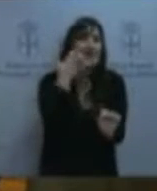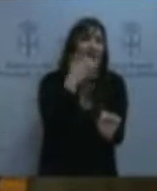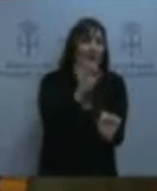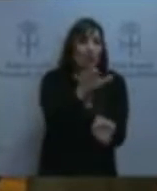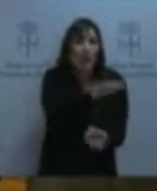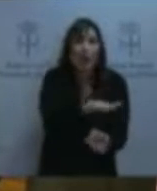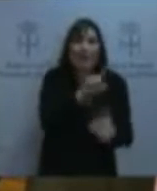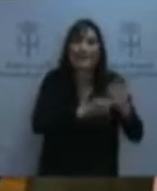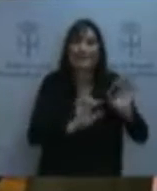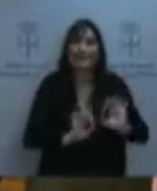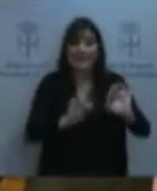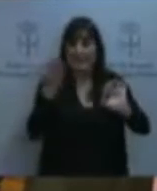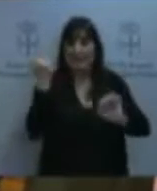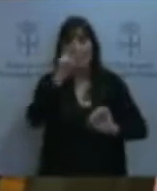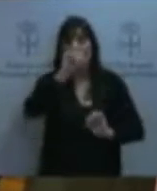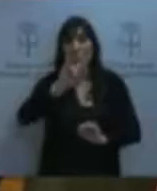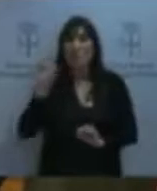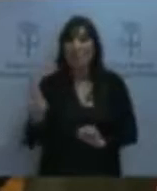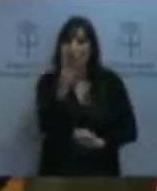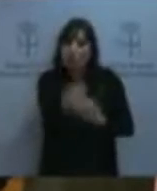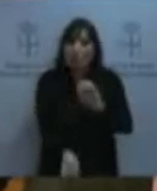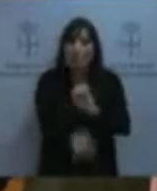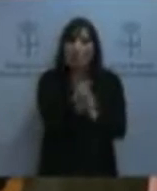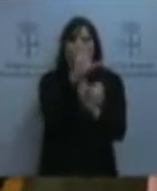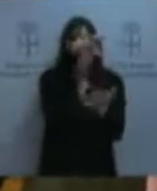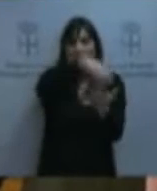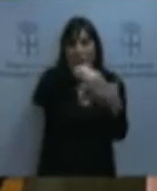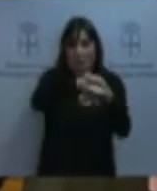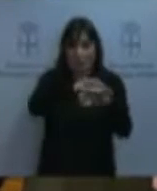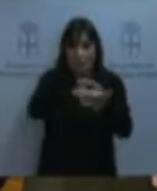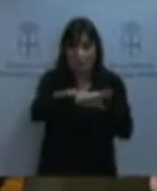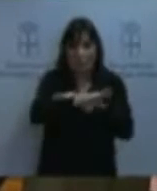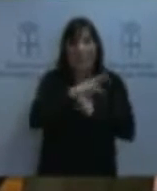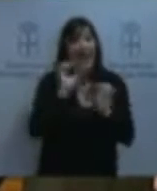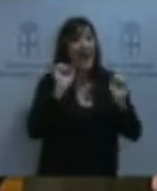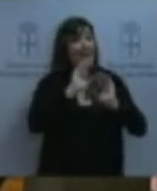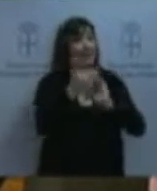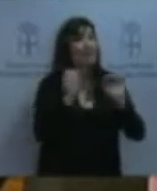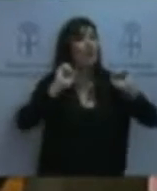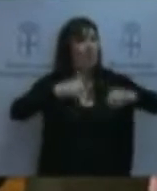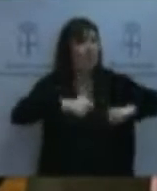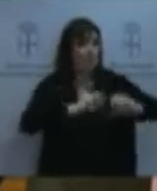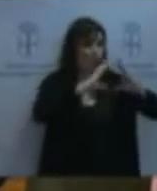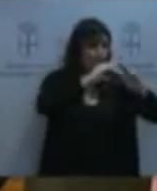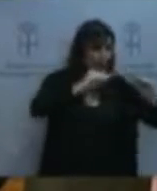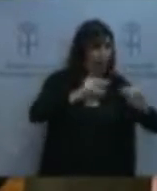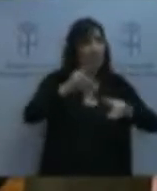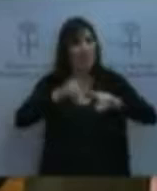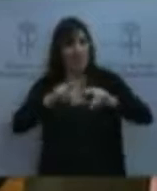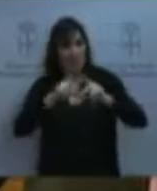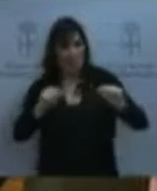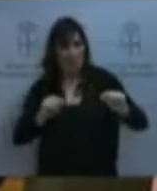Banco de Germoplasma del Principado de Asturias a través de un convenio entre la Universidad y el Principado. Posteriormente, en el 2004,